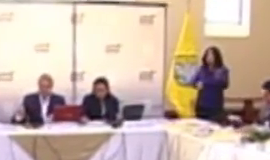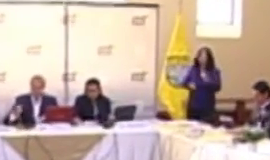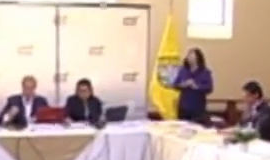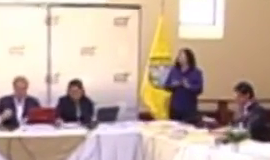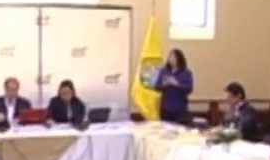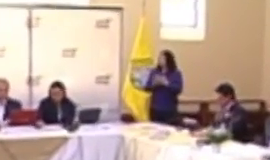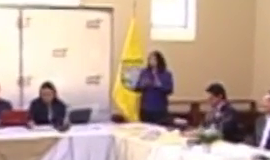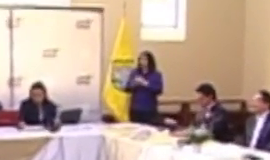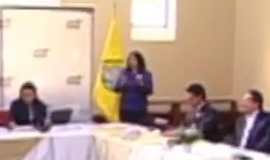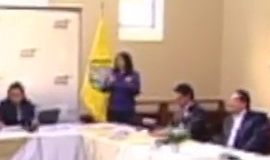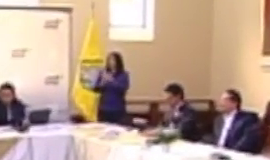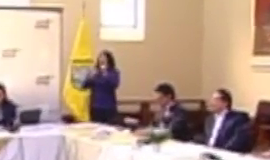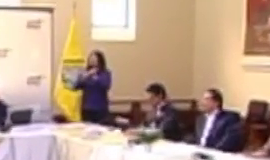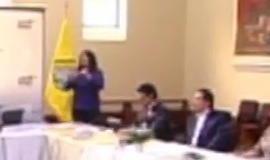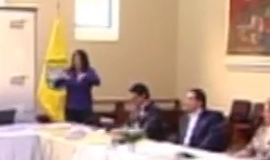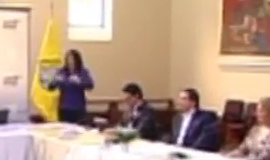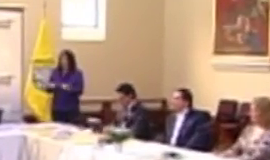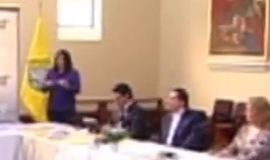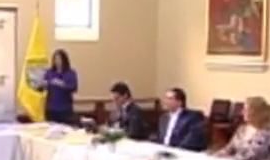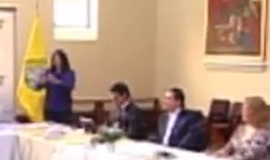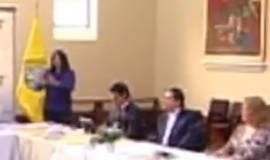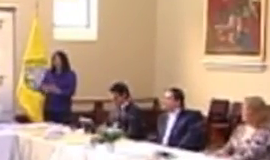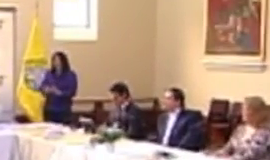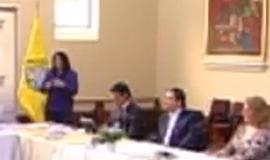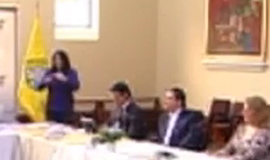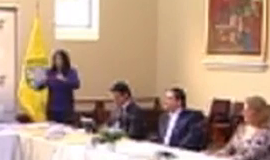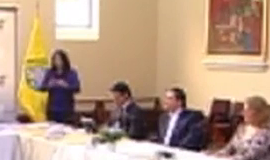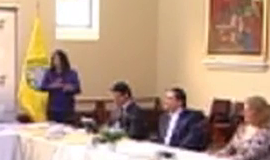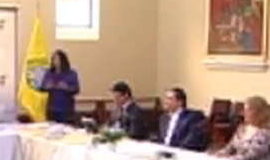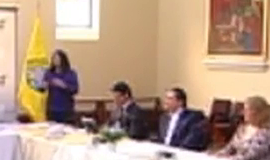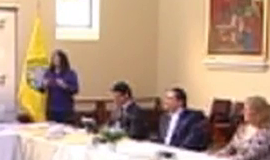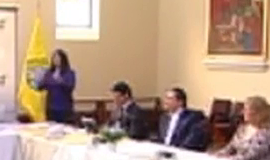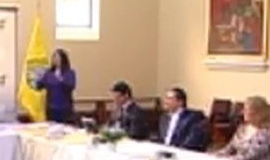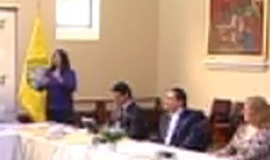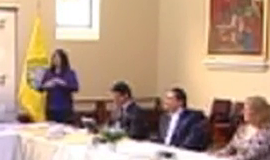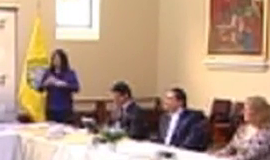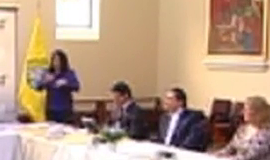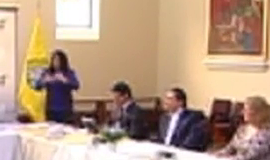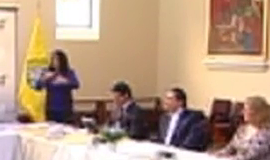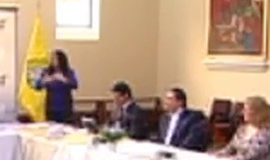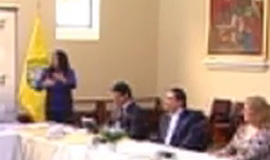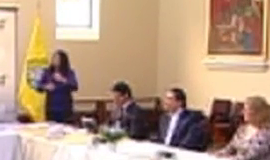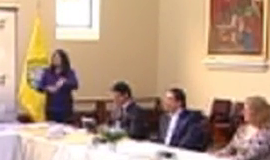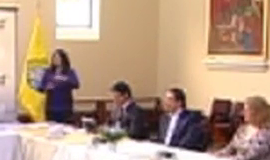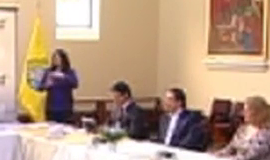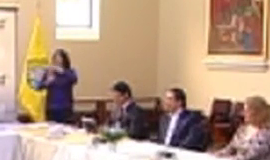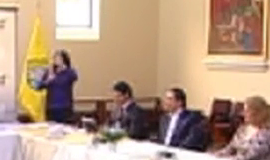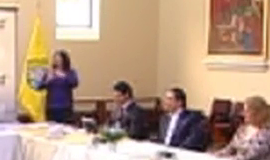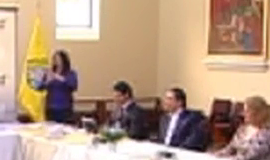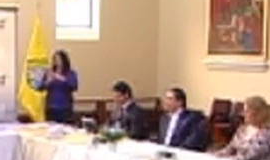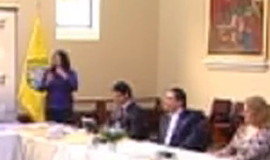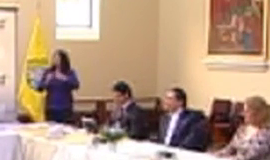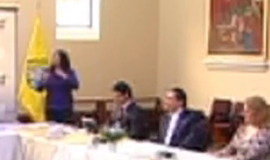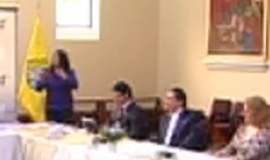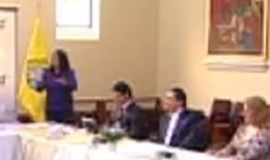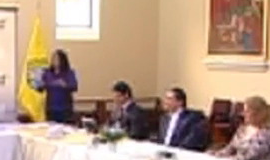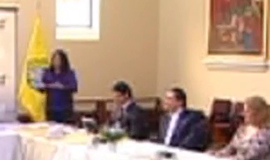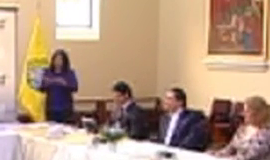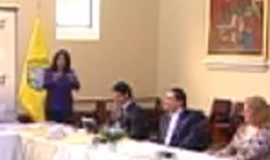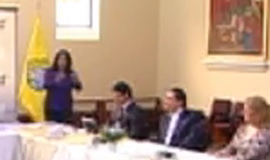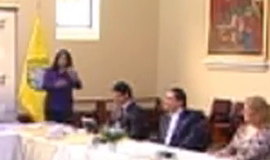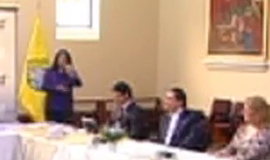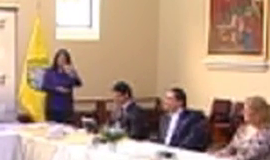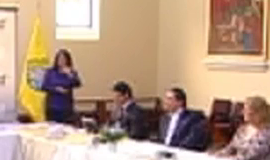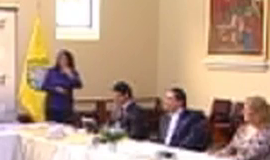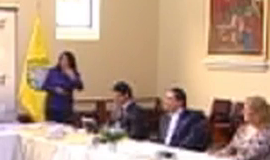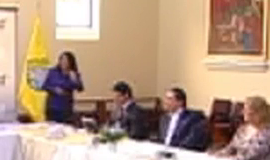no tengamos que aprobar el acta para la ejecución inmediata y que podamos correr con este proyecto para llevarlo al SAT y que